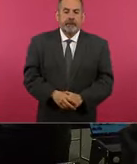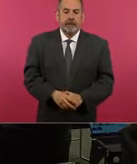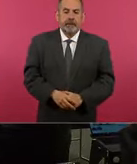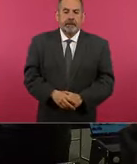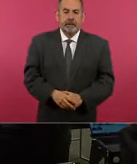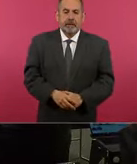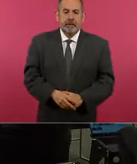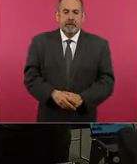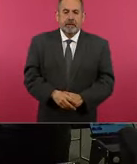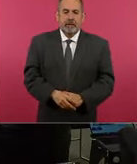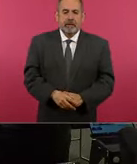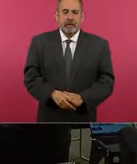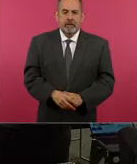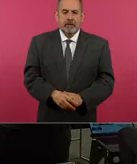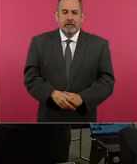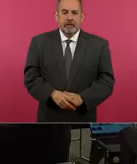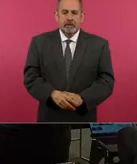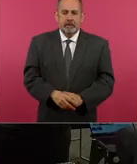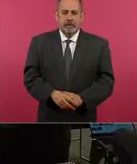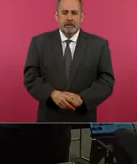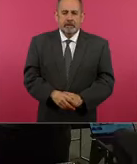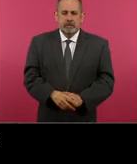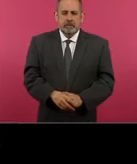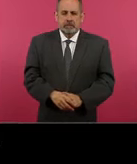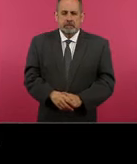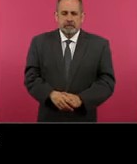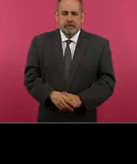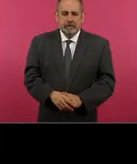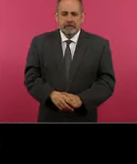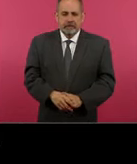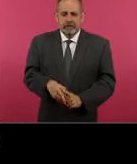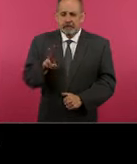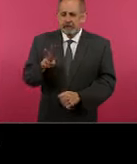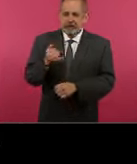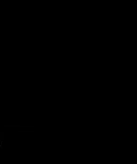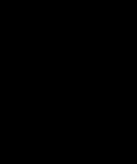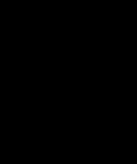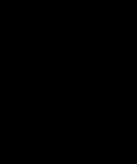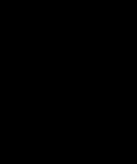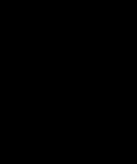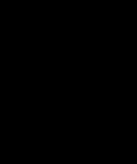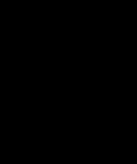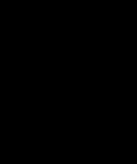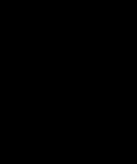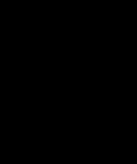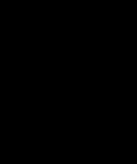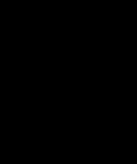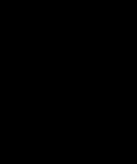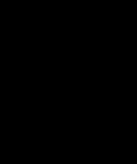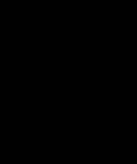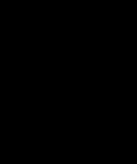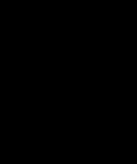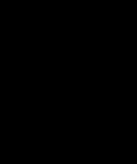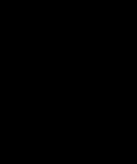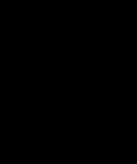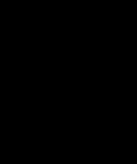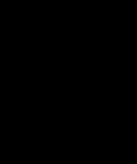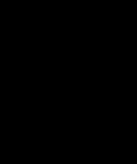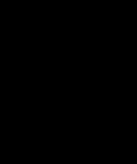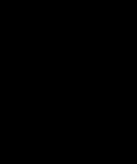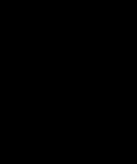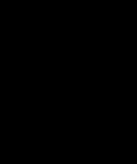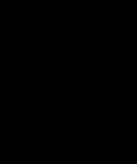Es indignante. Indignante cuando sucede una conferencia de prensa y así se cierra el ejercicio en el